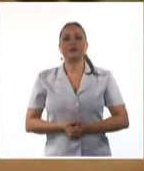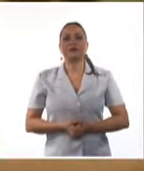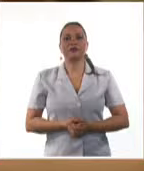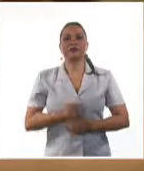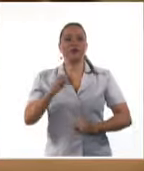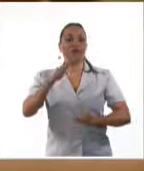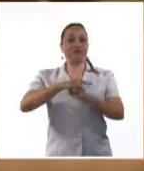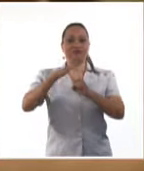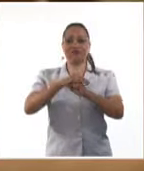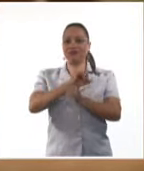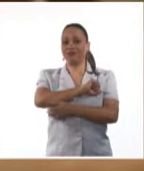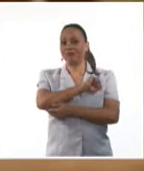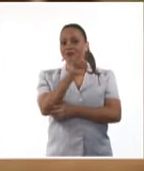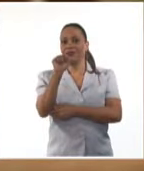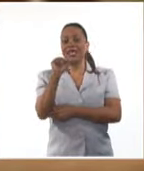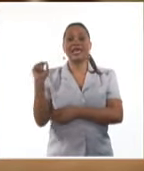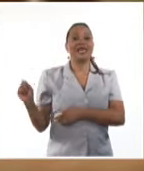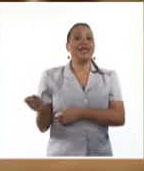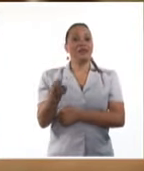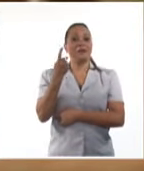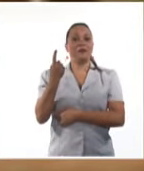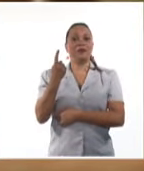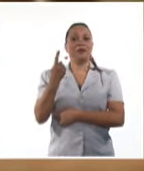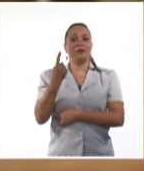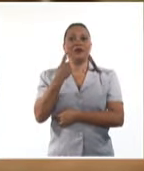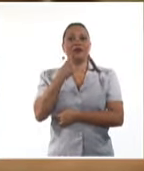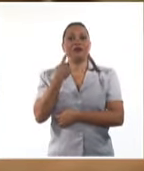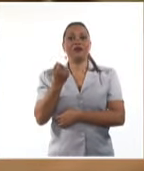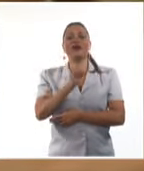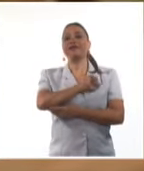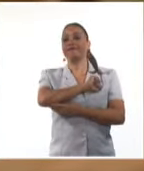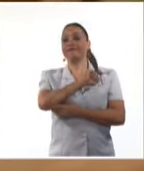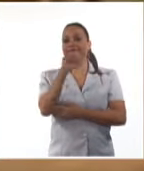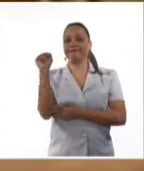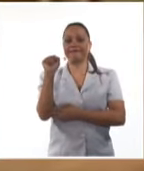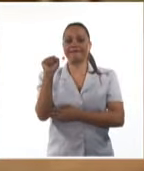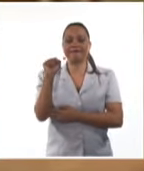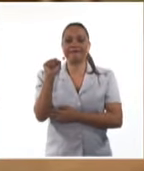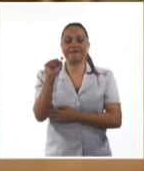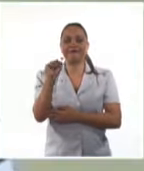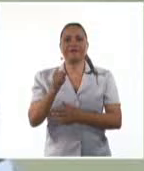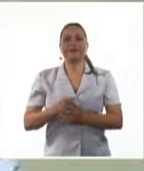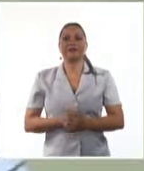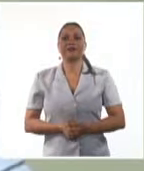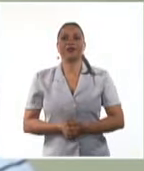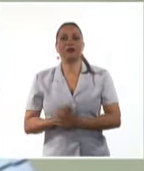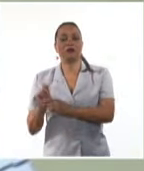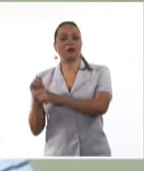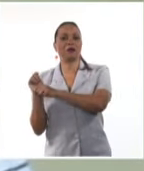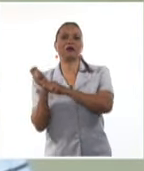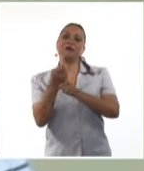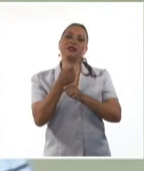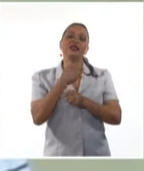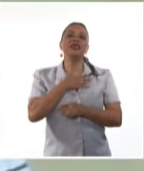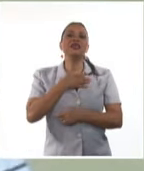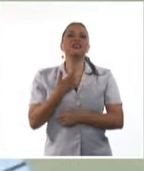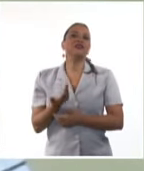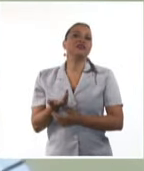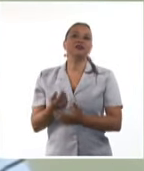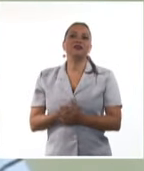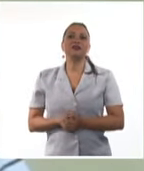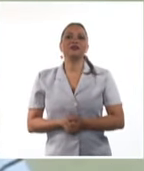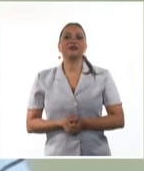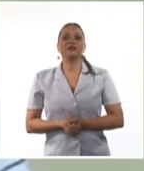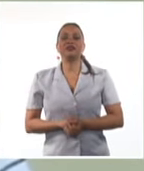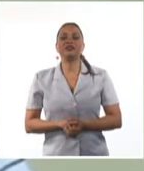Yo fui primer rookie que ganó el champion bate. Entonces ellos dijeron,